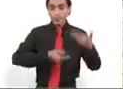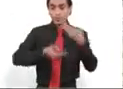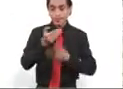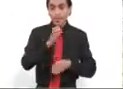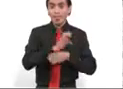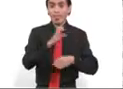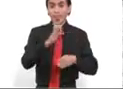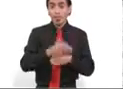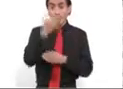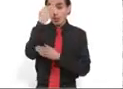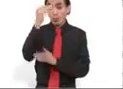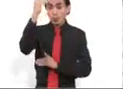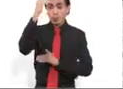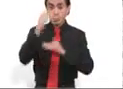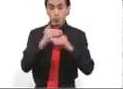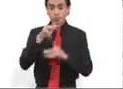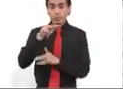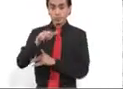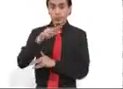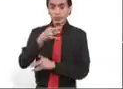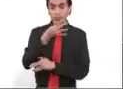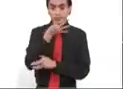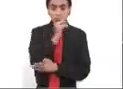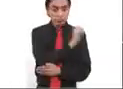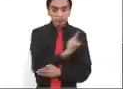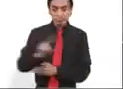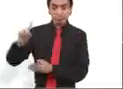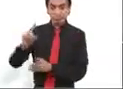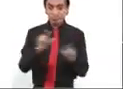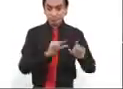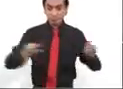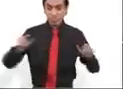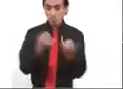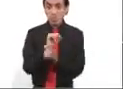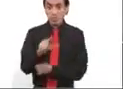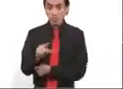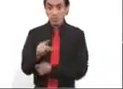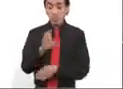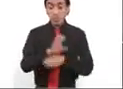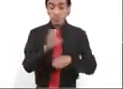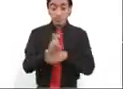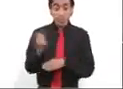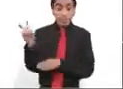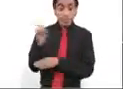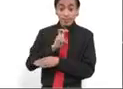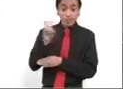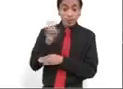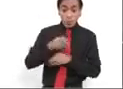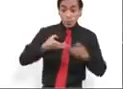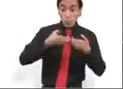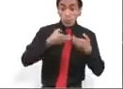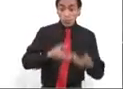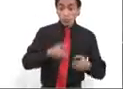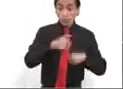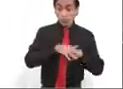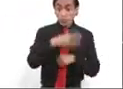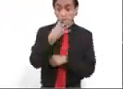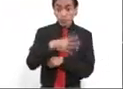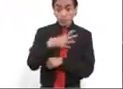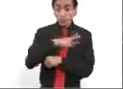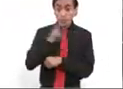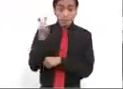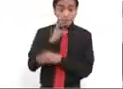18 minutos para este mismo tramo. Gracias. ¿Hoy en día ya no circula un solo microbús de la ruta 14 sobre Ermita?